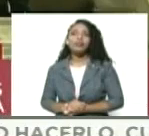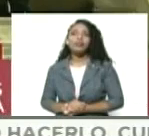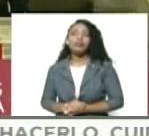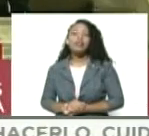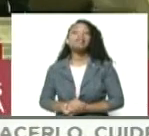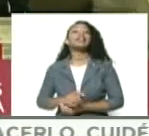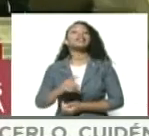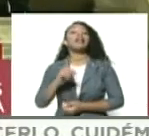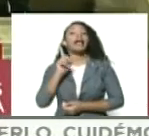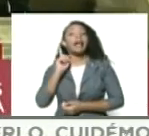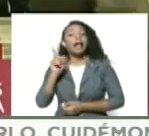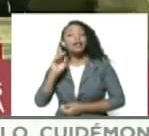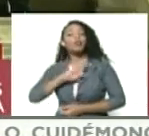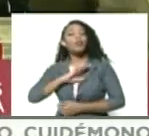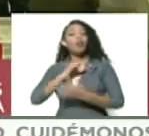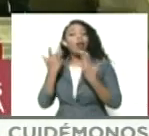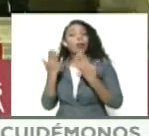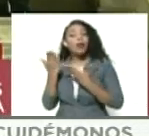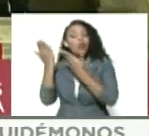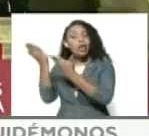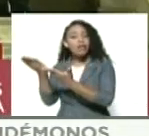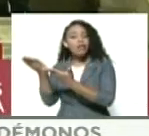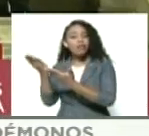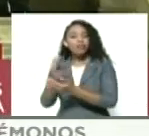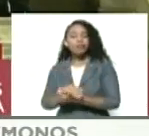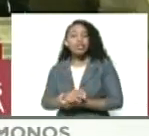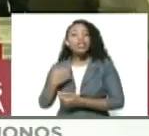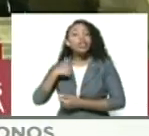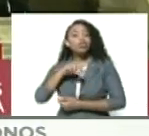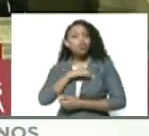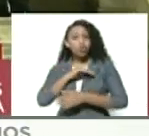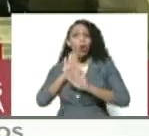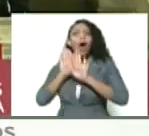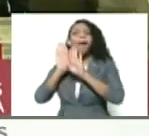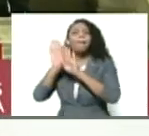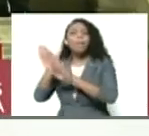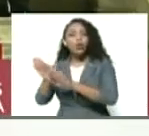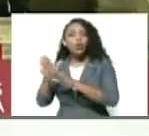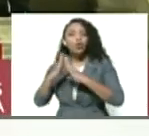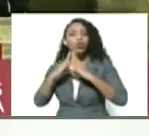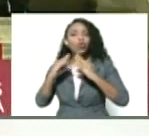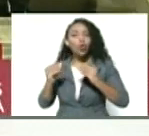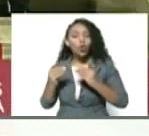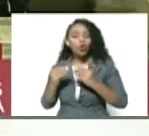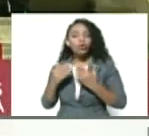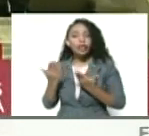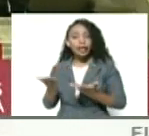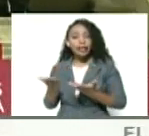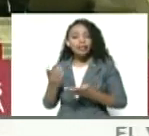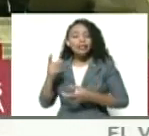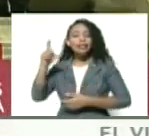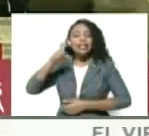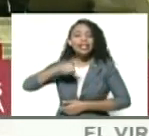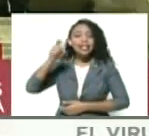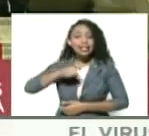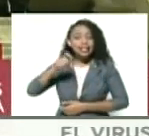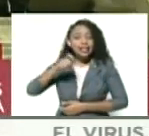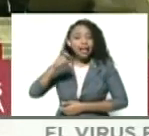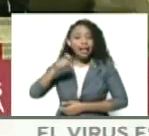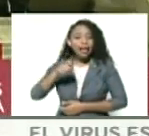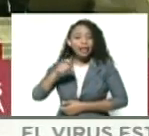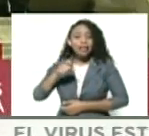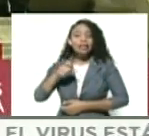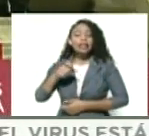está en manos de ellos, verdaderamente. Y nosotros apoyamos en todo lo que sea necesario,